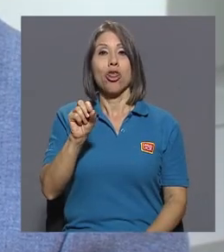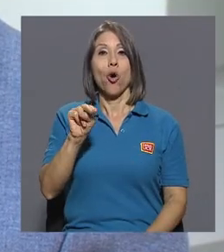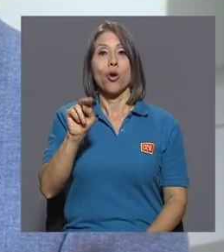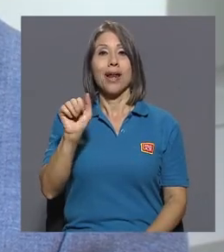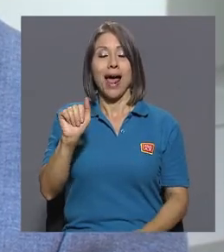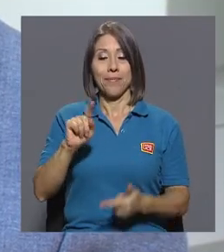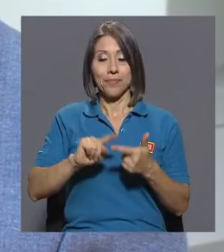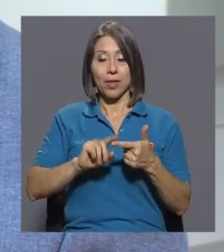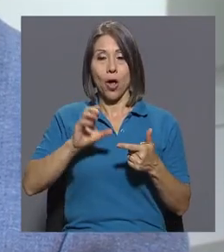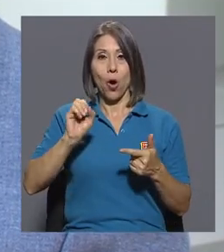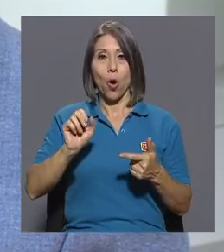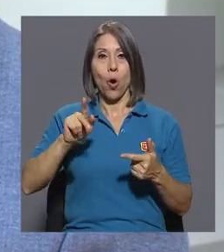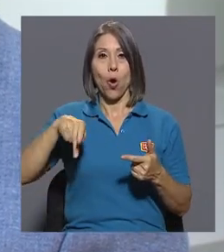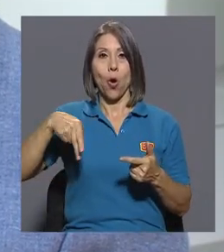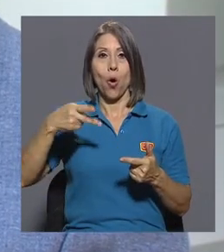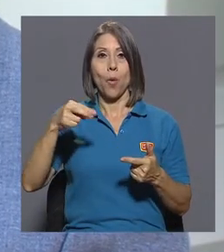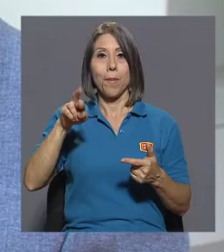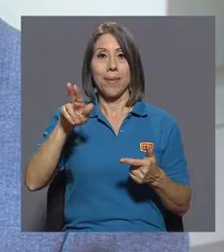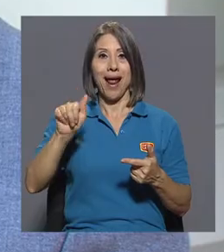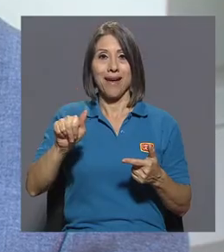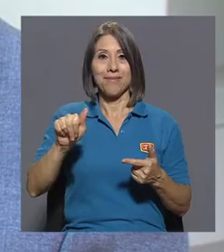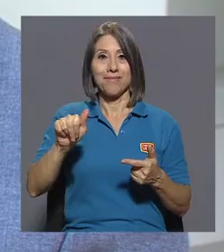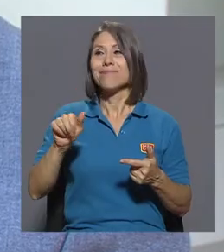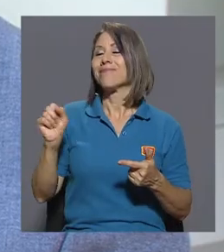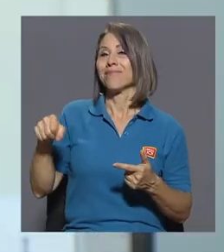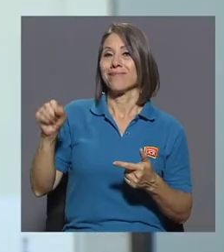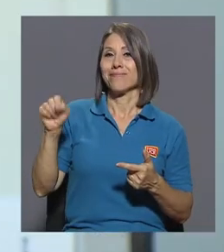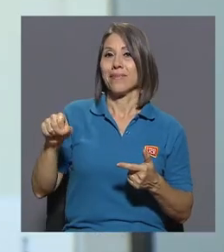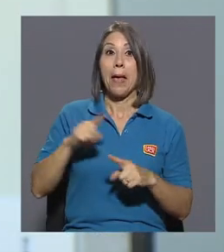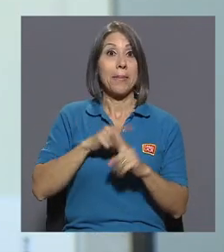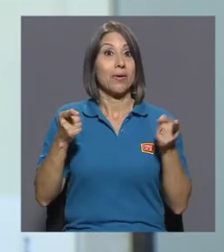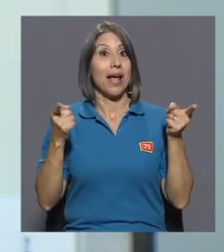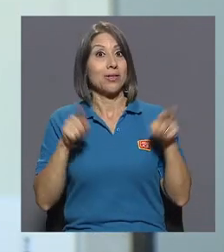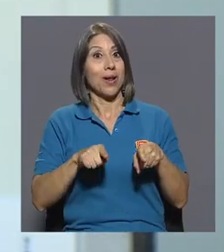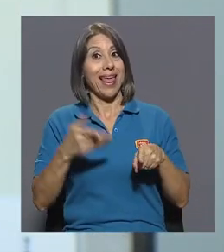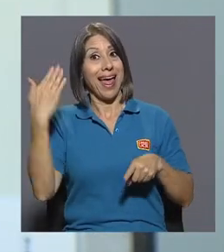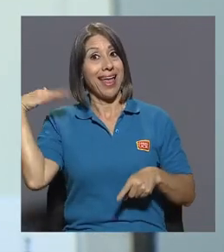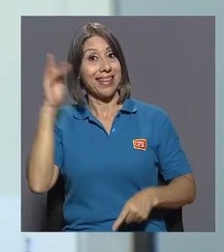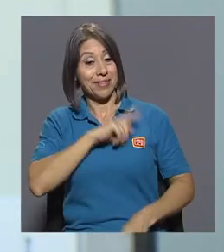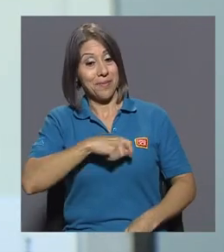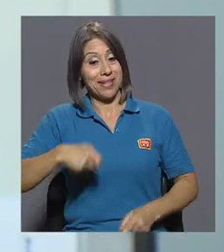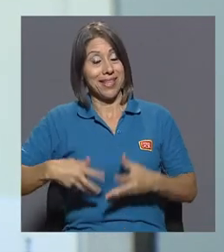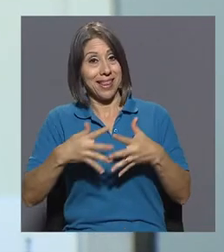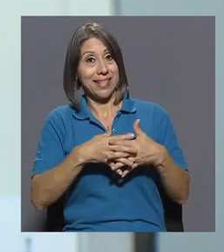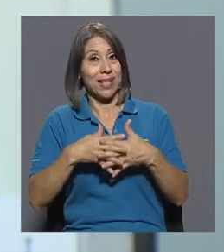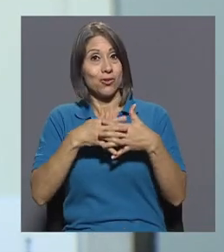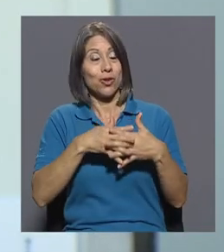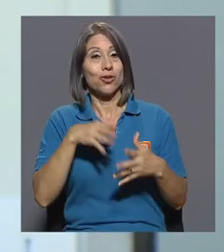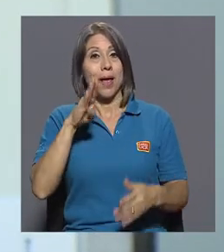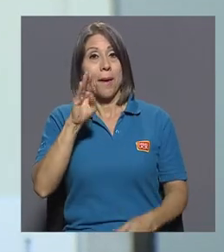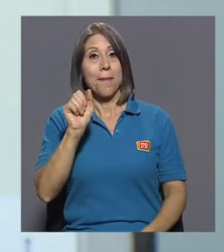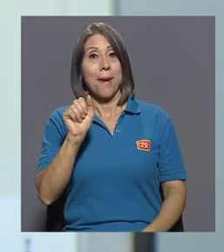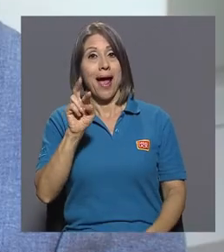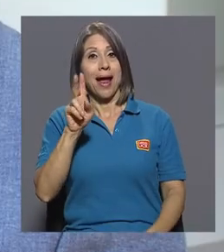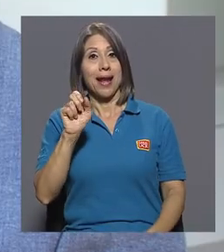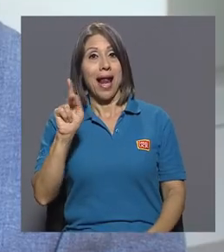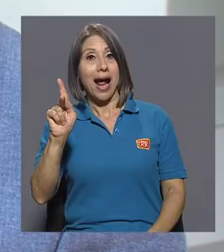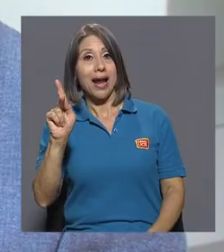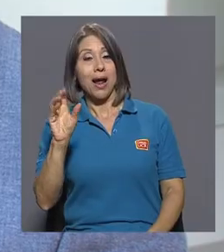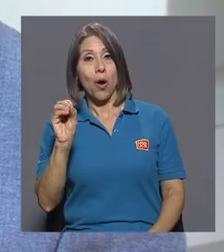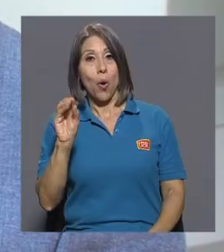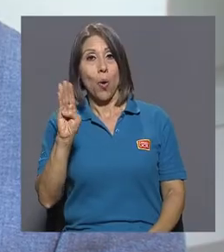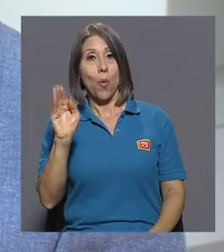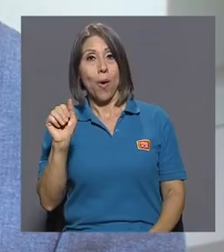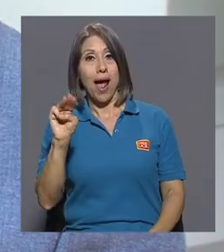le tocó, por esas casualidades de la vida, cuando el presidente Barack Obama visita el país, maquillarlo. Ajá, sí. Yo siempre